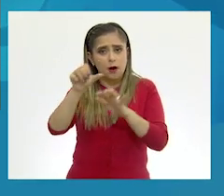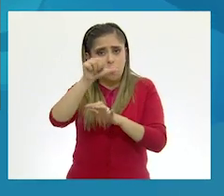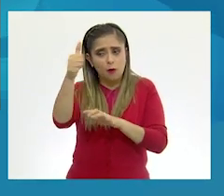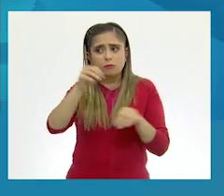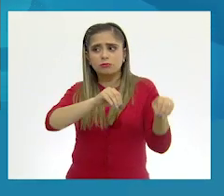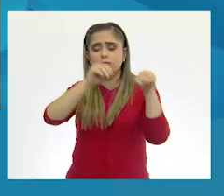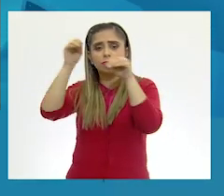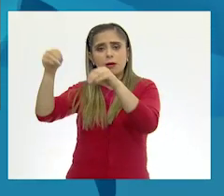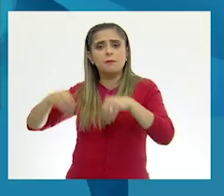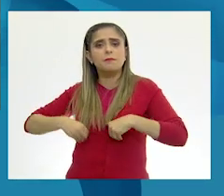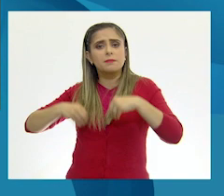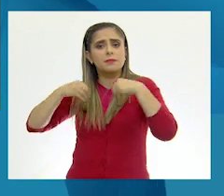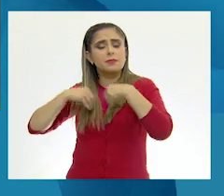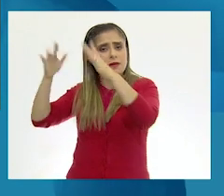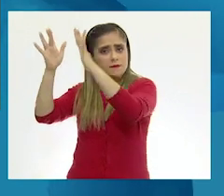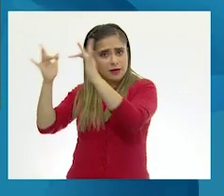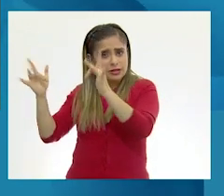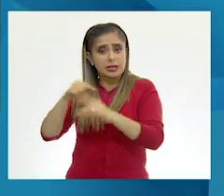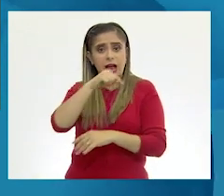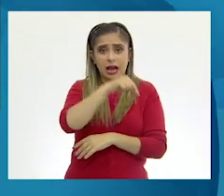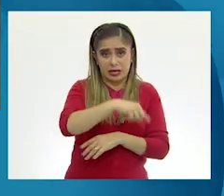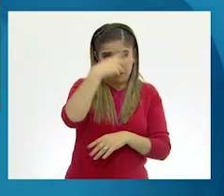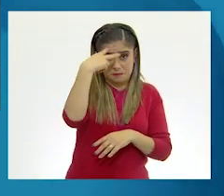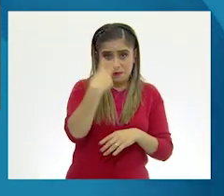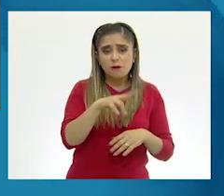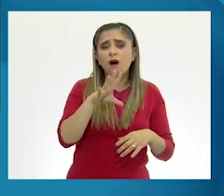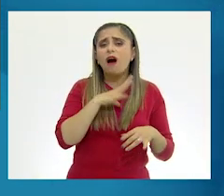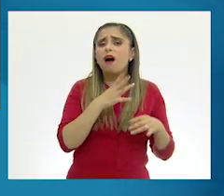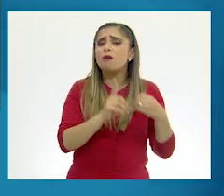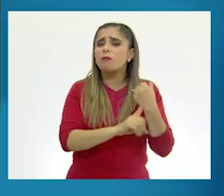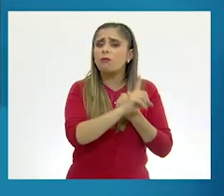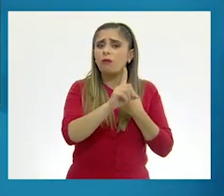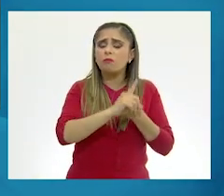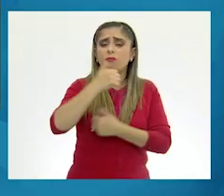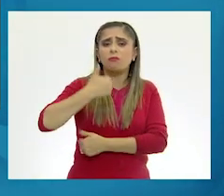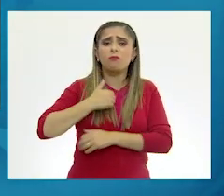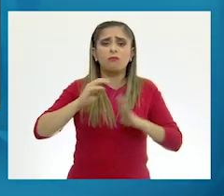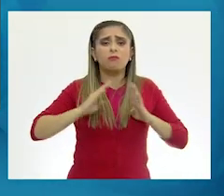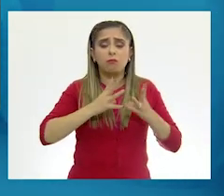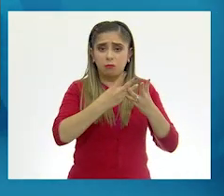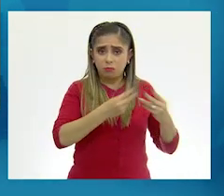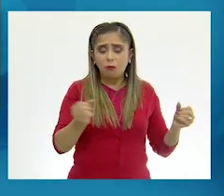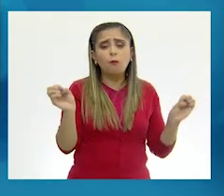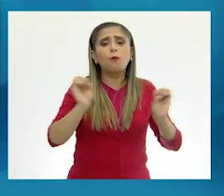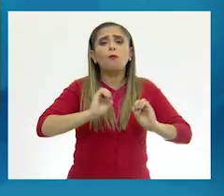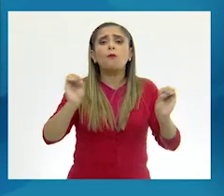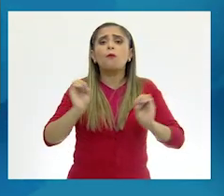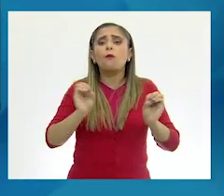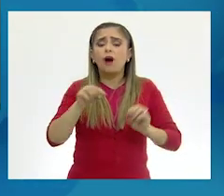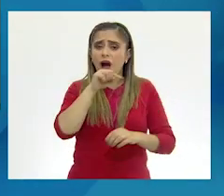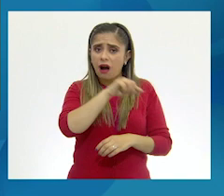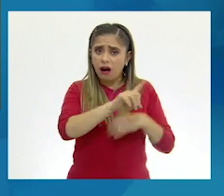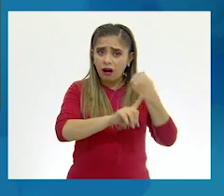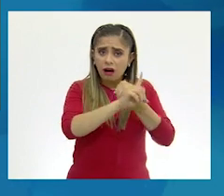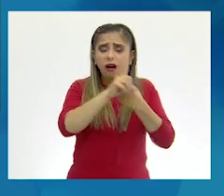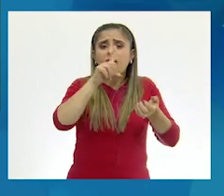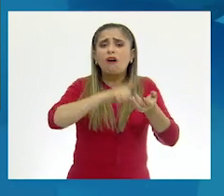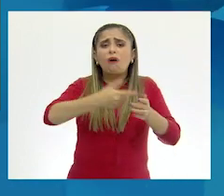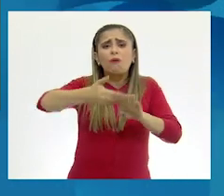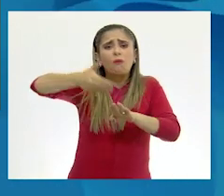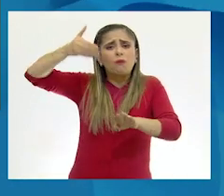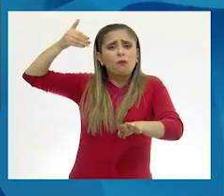vivir a Francia. En México había problemas que la lucha armada no resolvió. Eran problemas que venían de tiempo